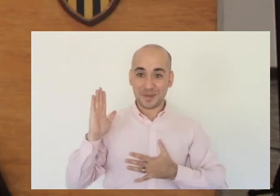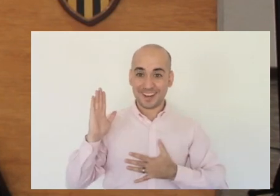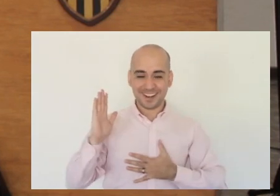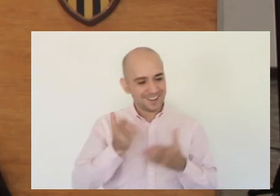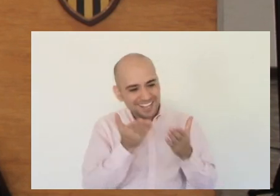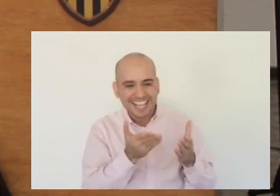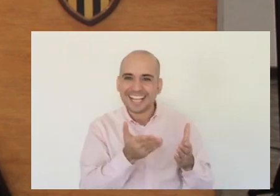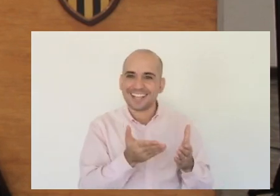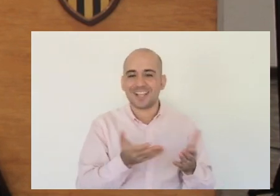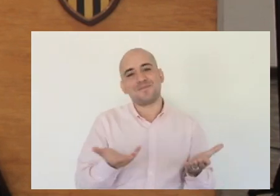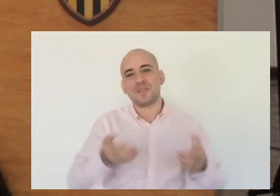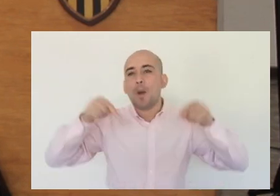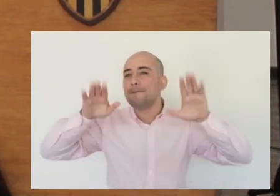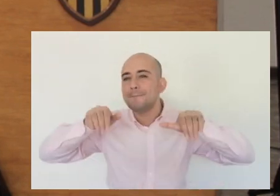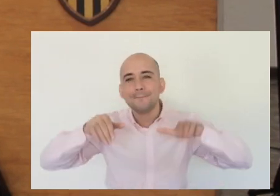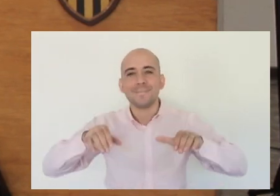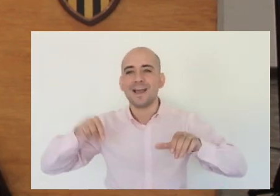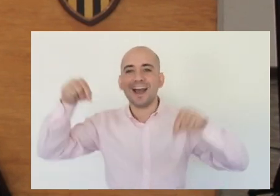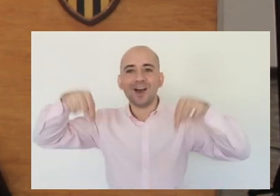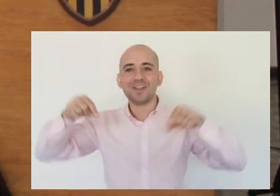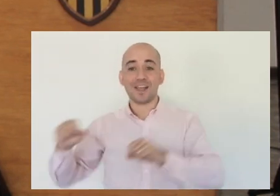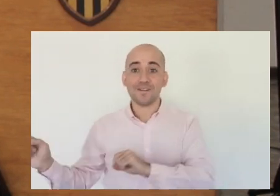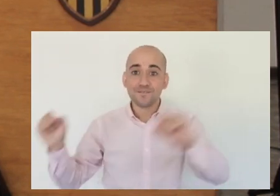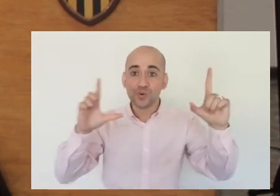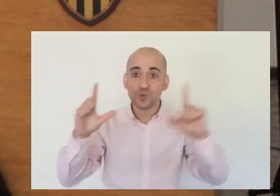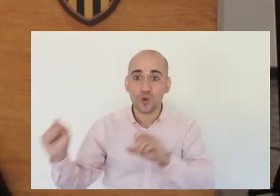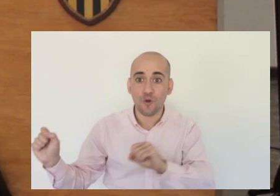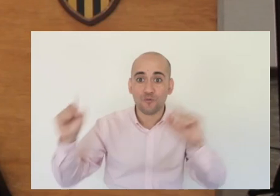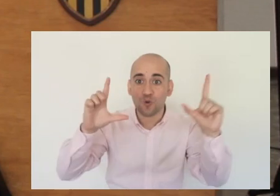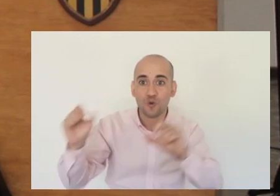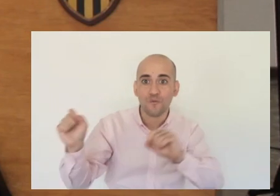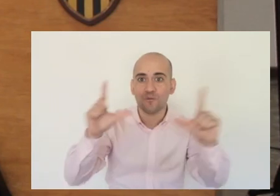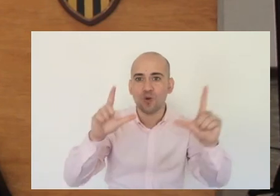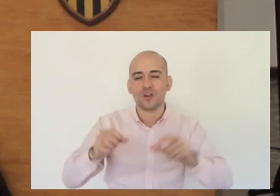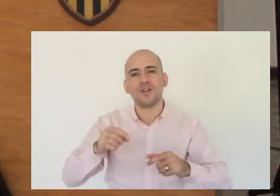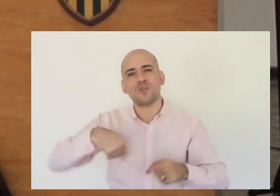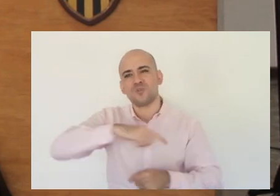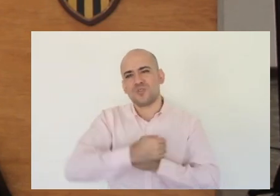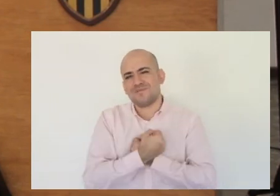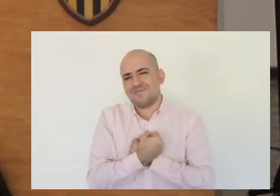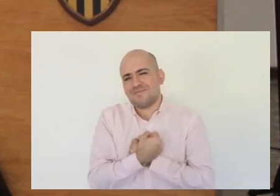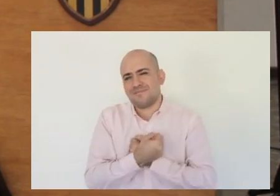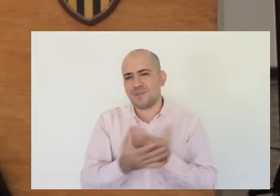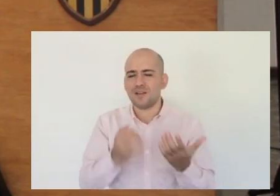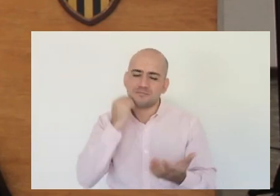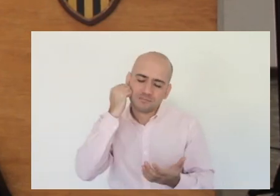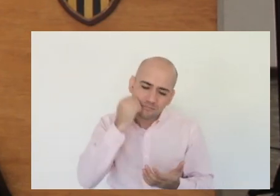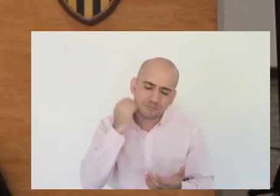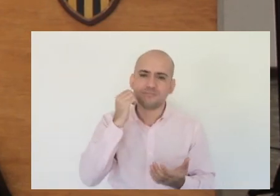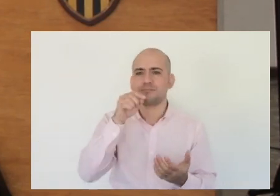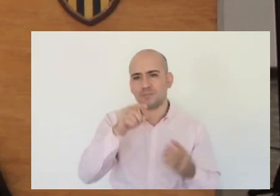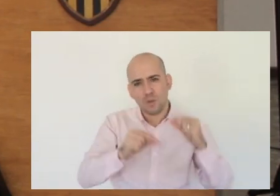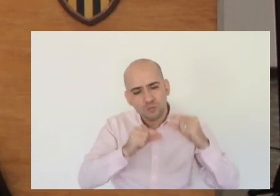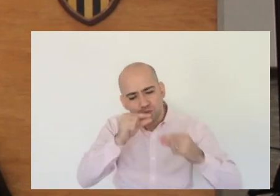de su destino. El mosaico es fruto del amor, la ternura, la abnegación y la